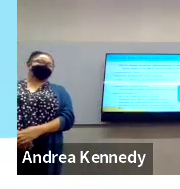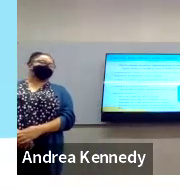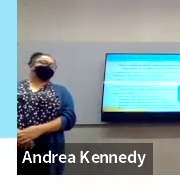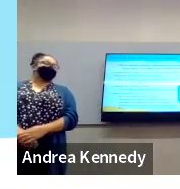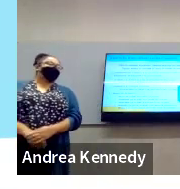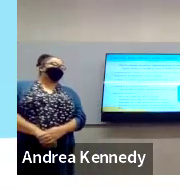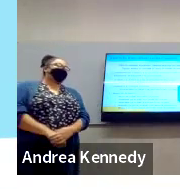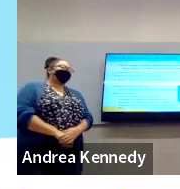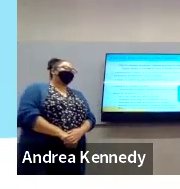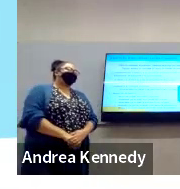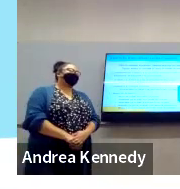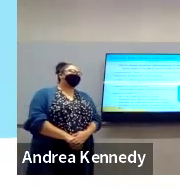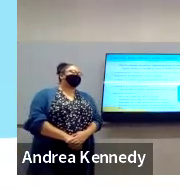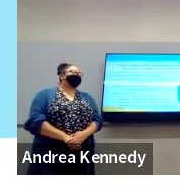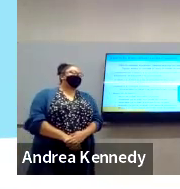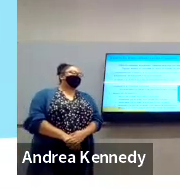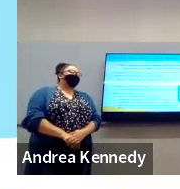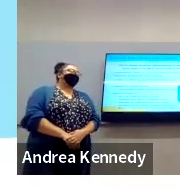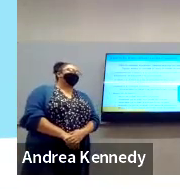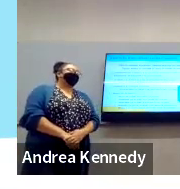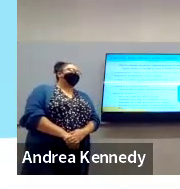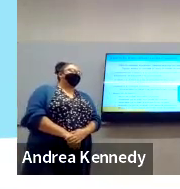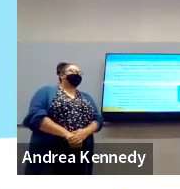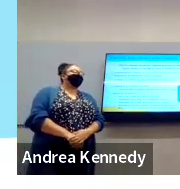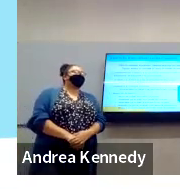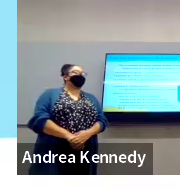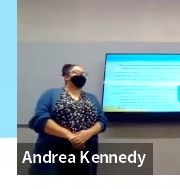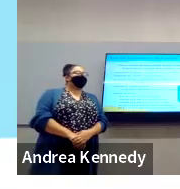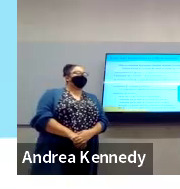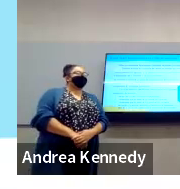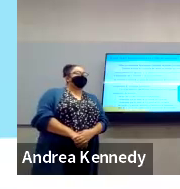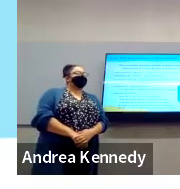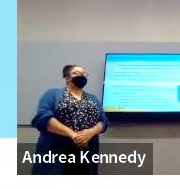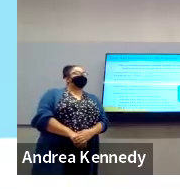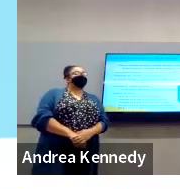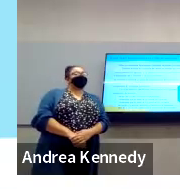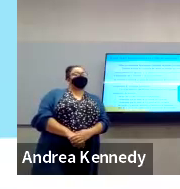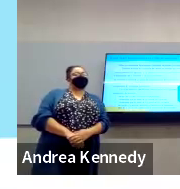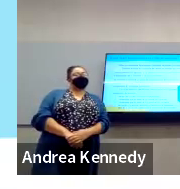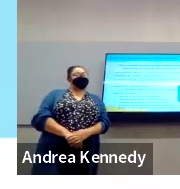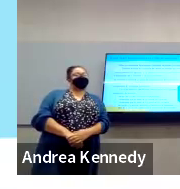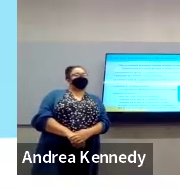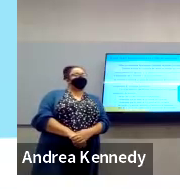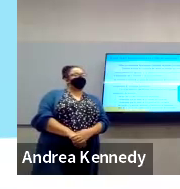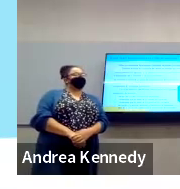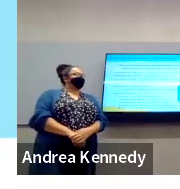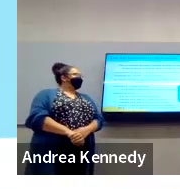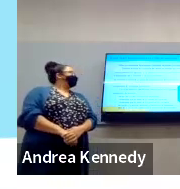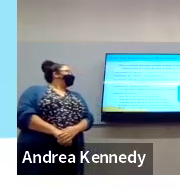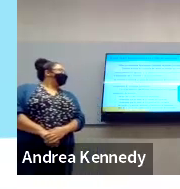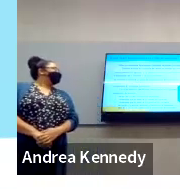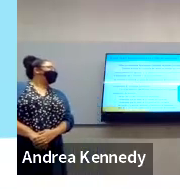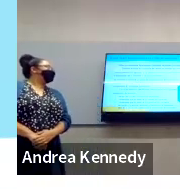a presentar atención al correo y a su correo electrónico para obtener información sobre la división y su propietario.